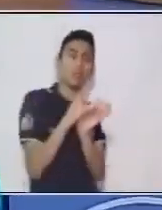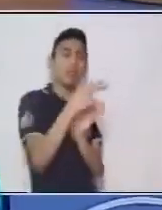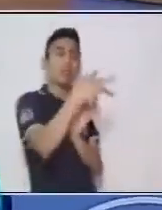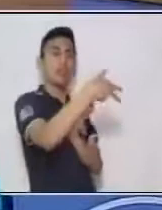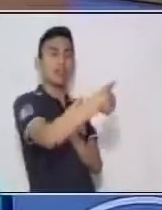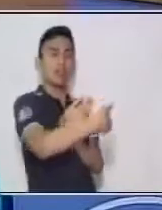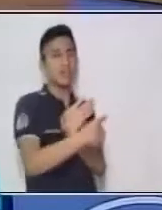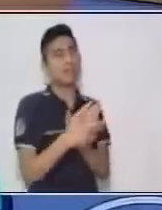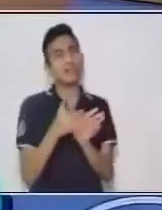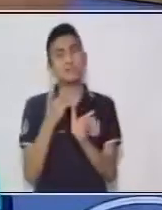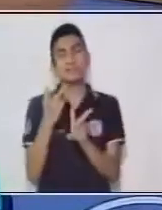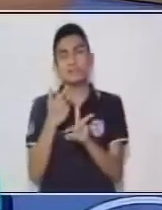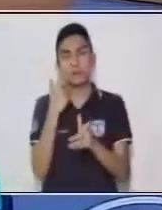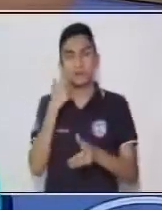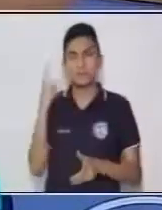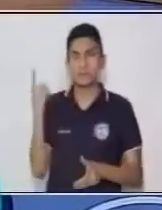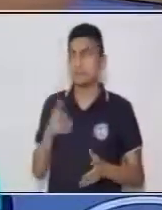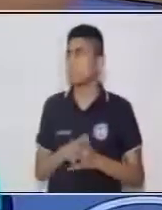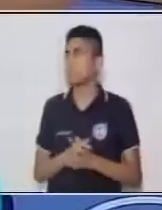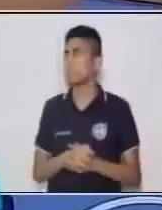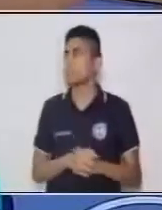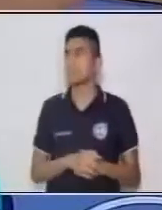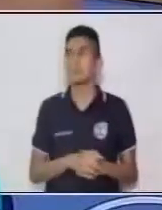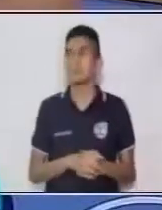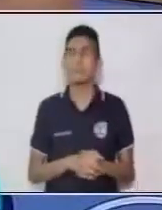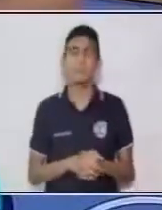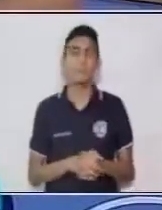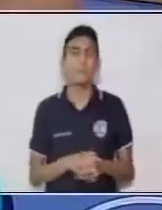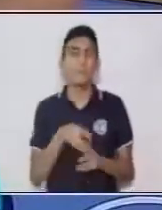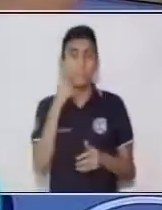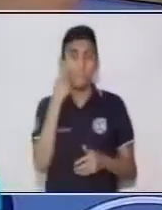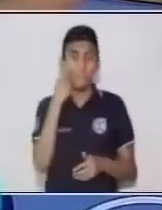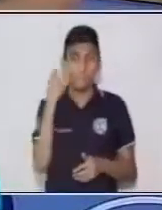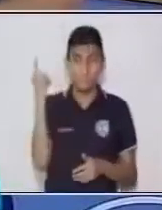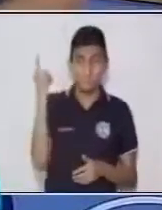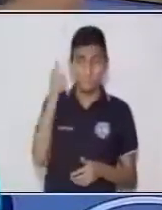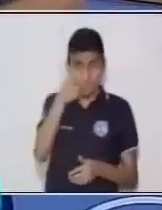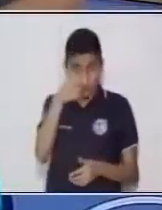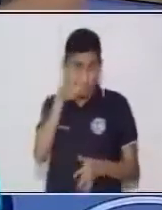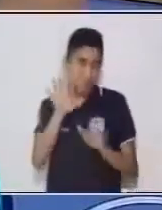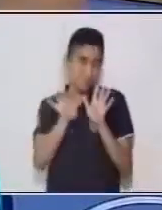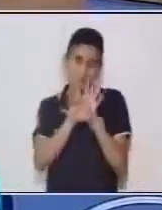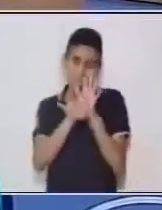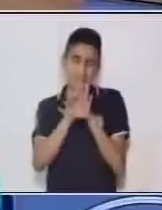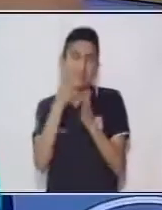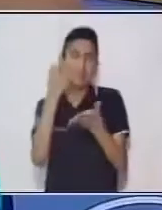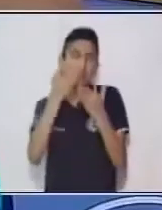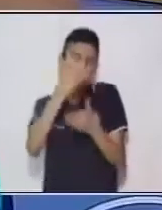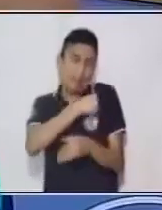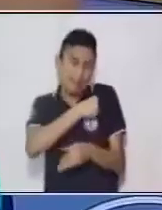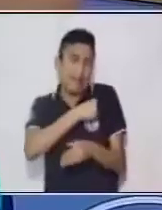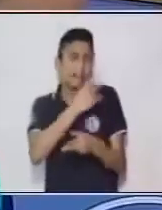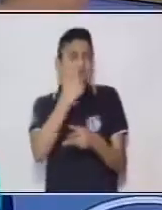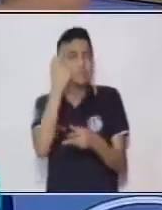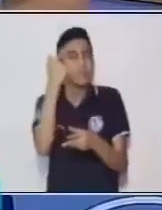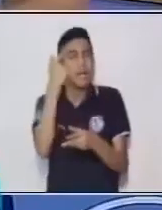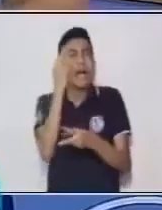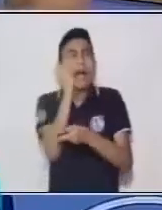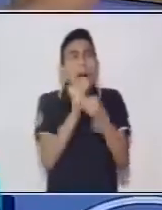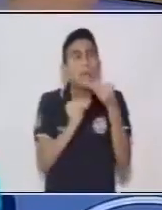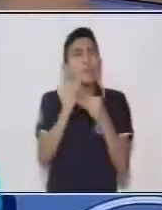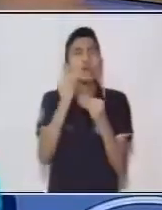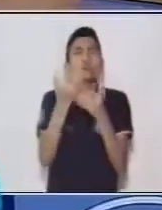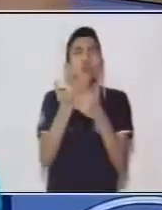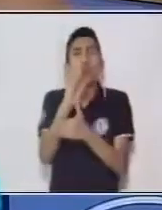esta hoja en color rojo, ¿verdad?, vemos esta hojita, la voy a doblar también a la